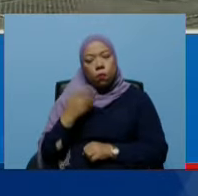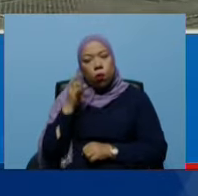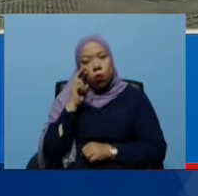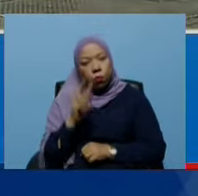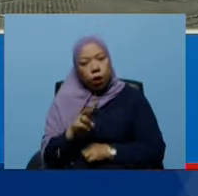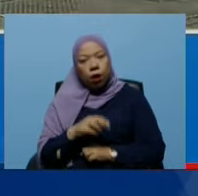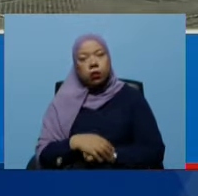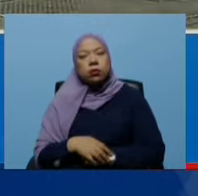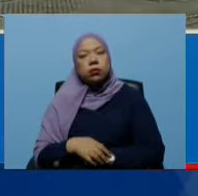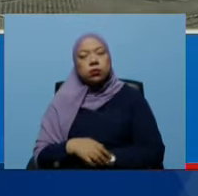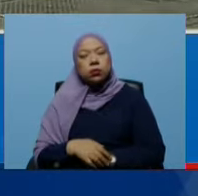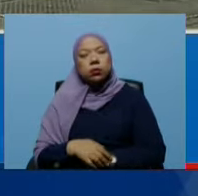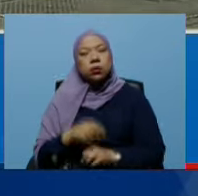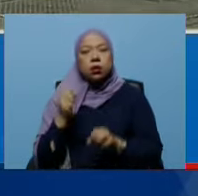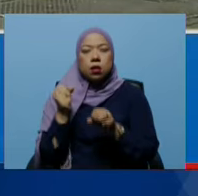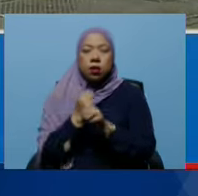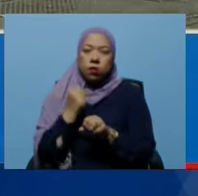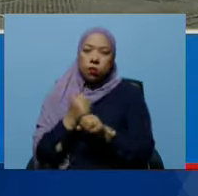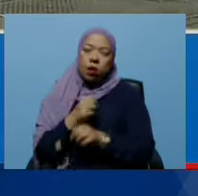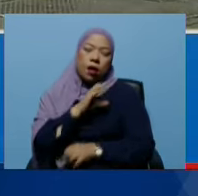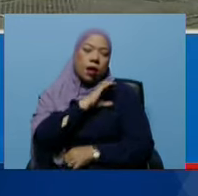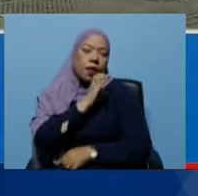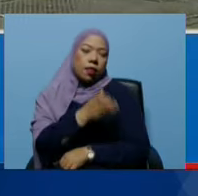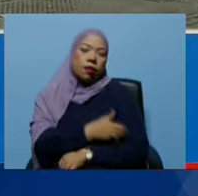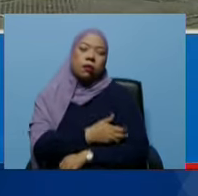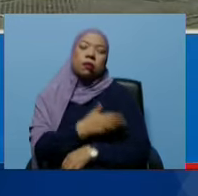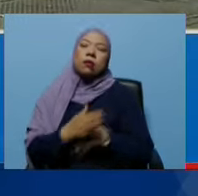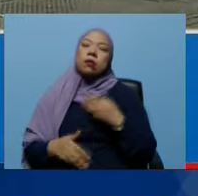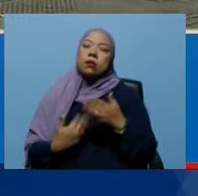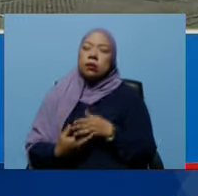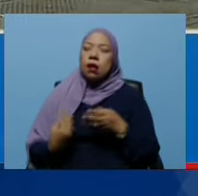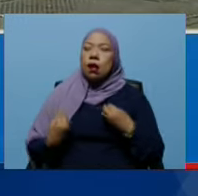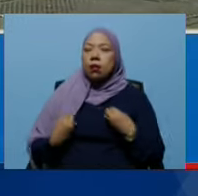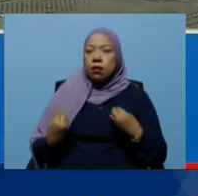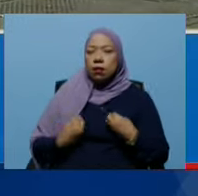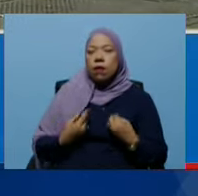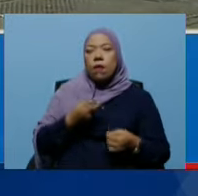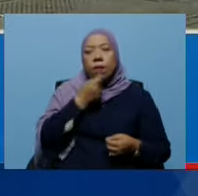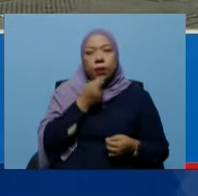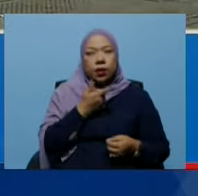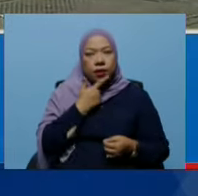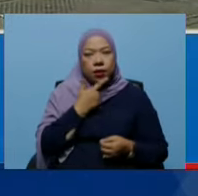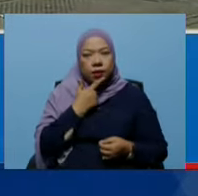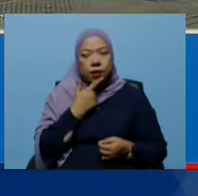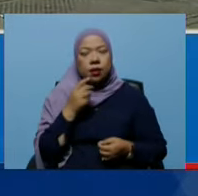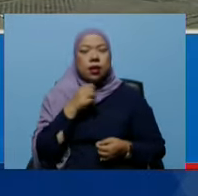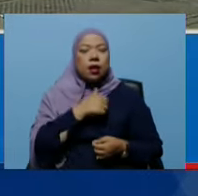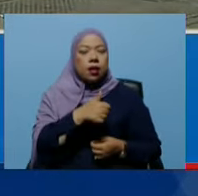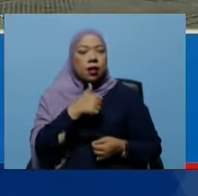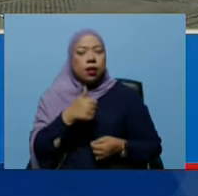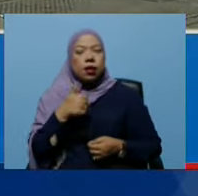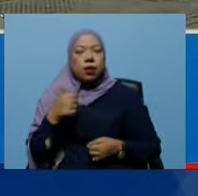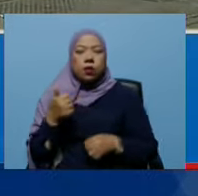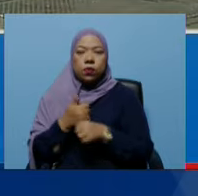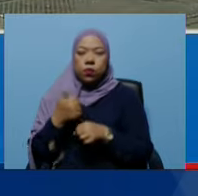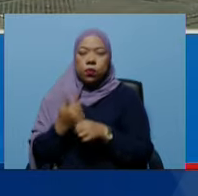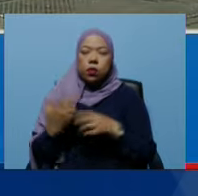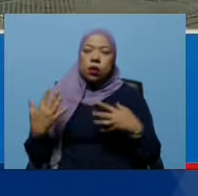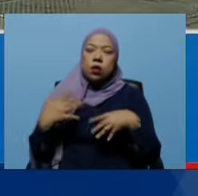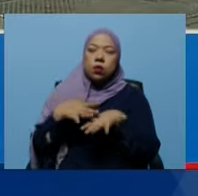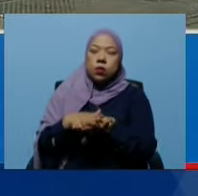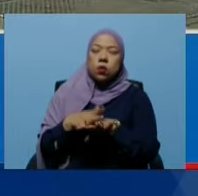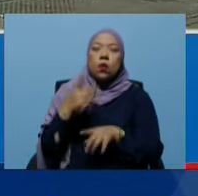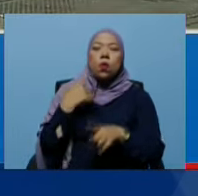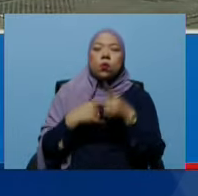percibir una energía y una vibra mágica entre cada uno de los integrantes